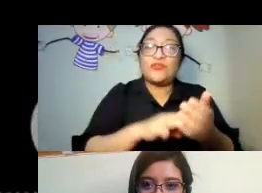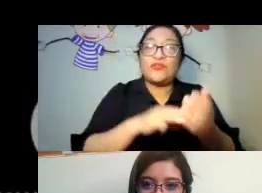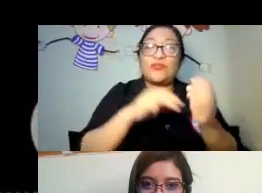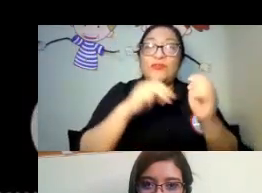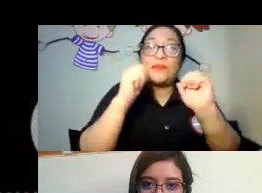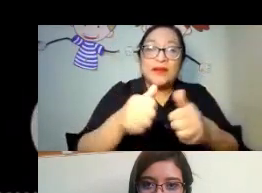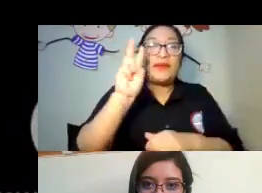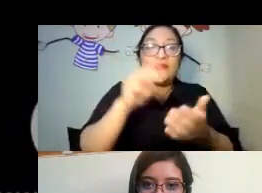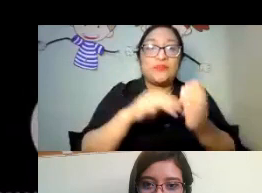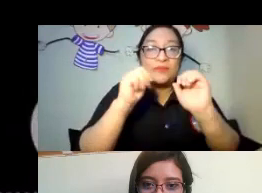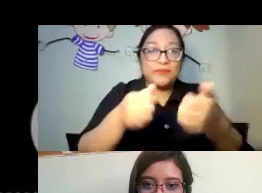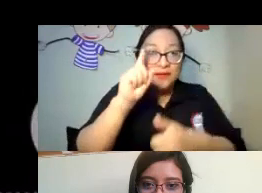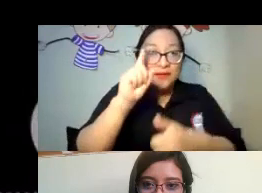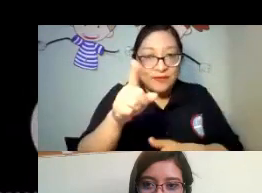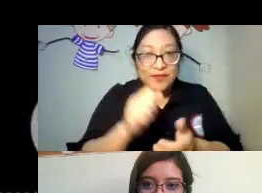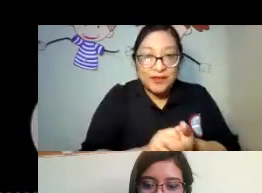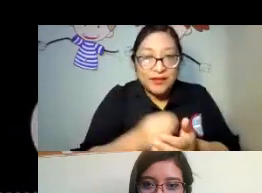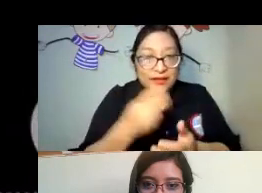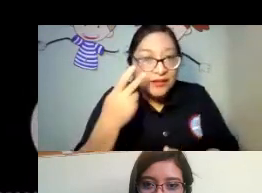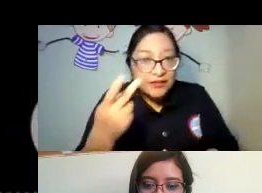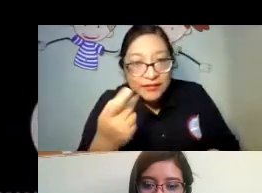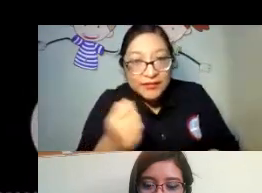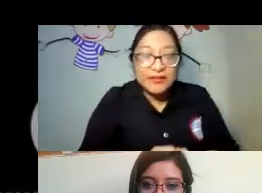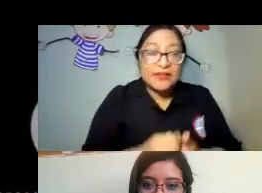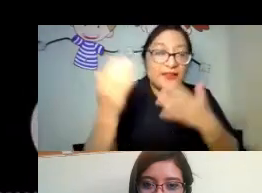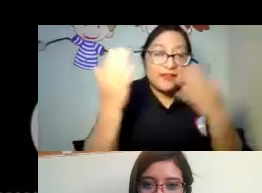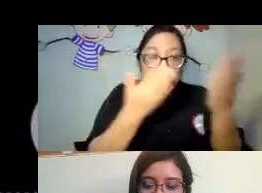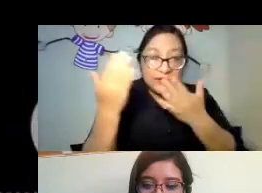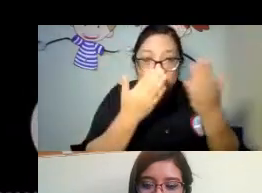los estudiantes de inclusión escolar.